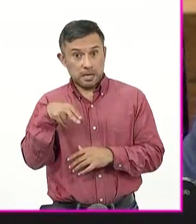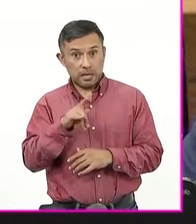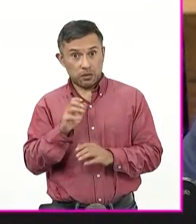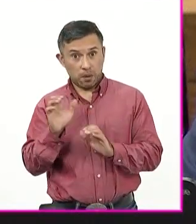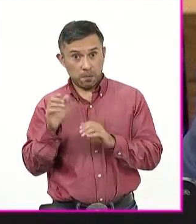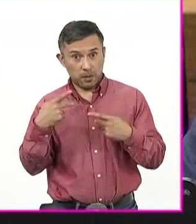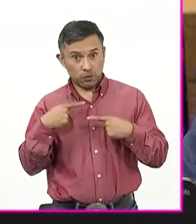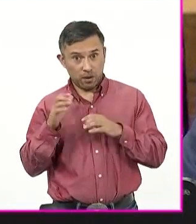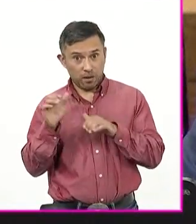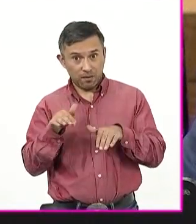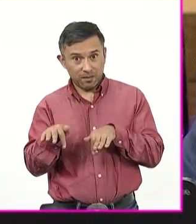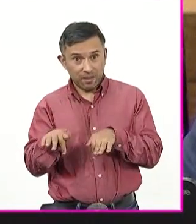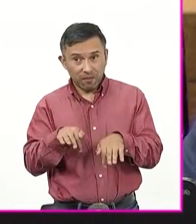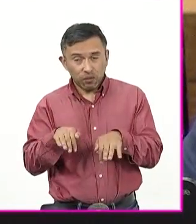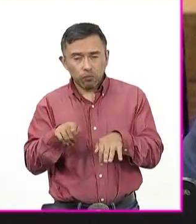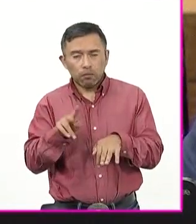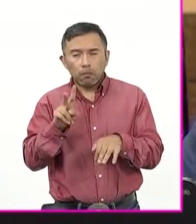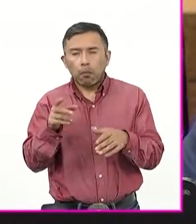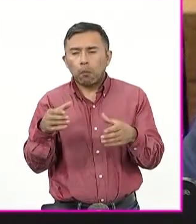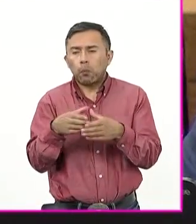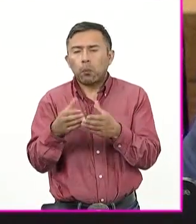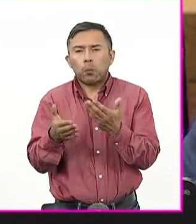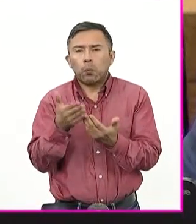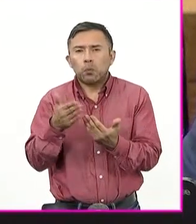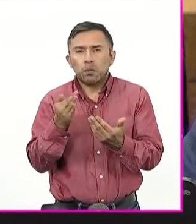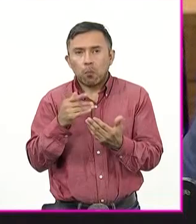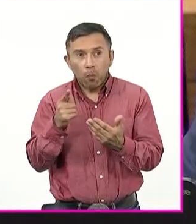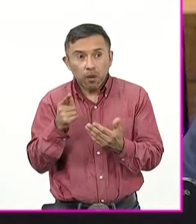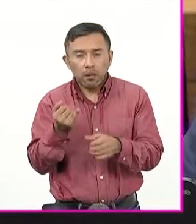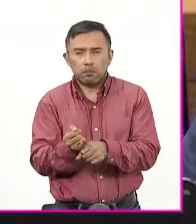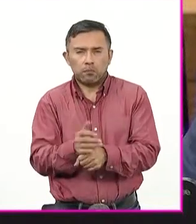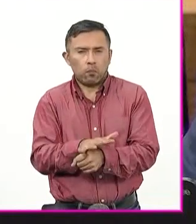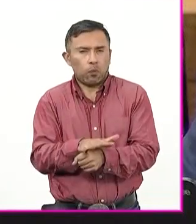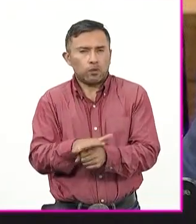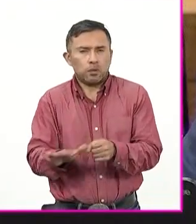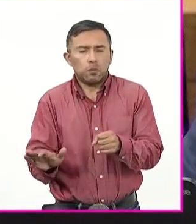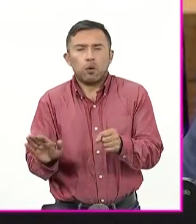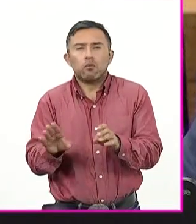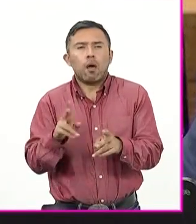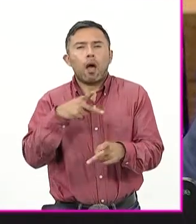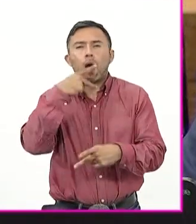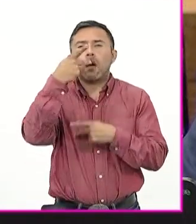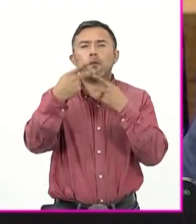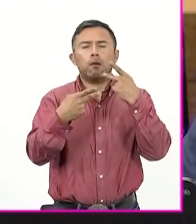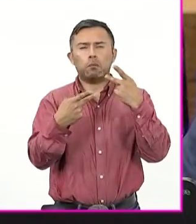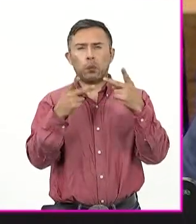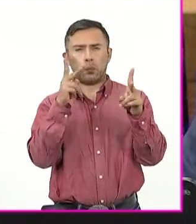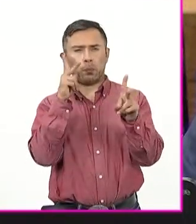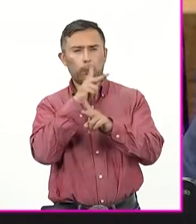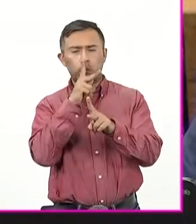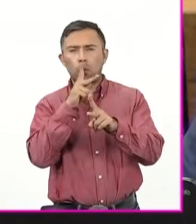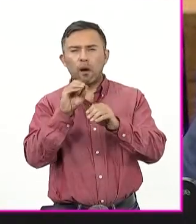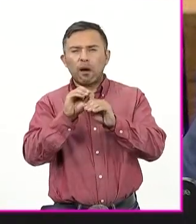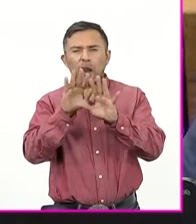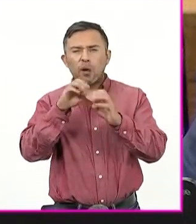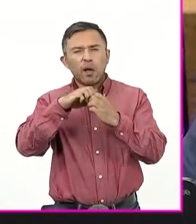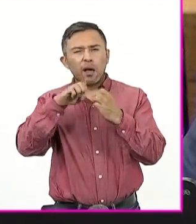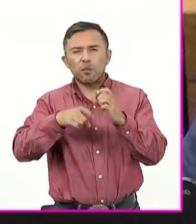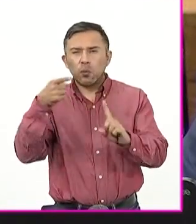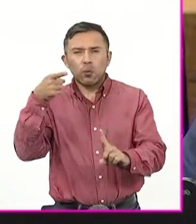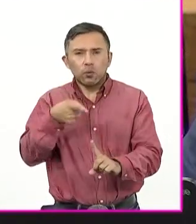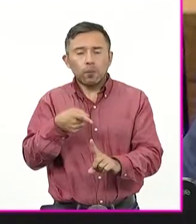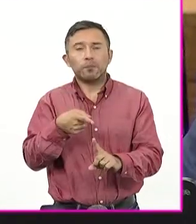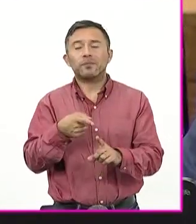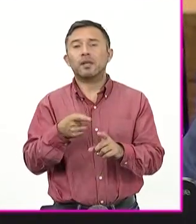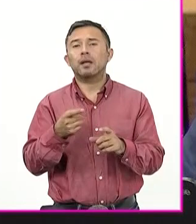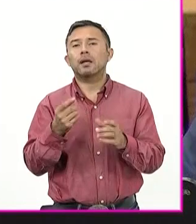sería materialmente posible atenderlo. Quiero, para no hablar en abstracto, poner un ejemplo en lo particular. La estrategia de capacitación,